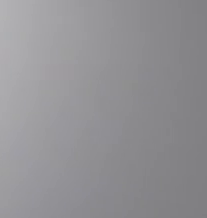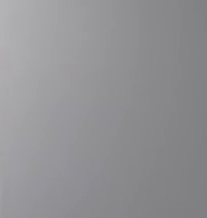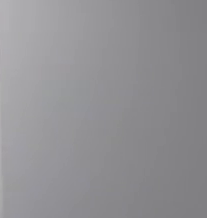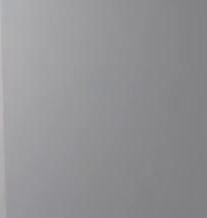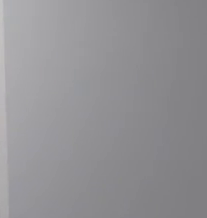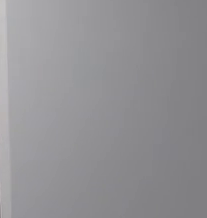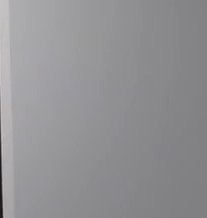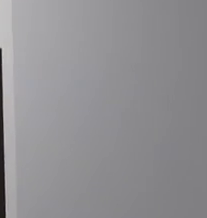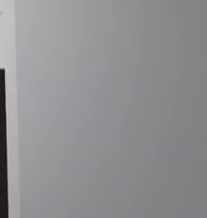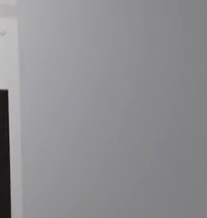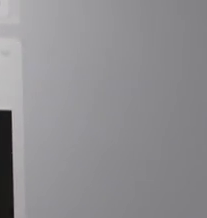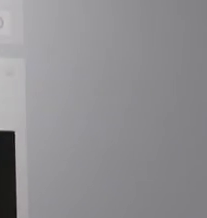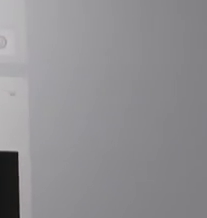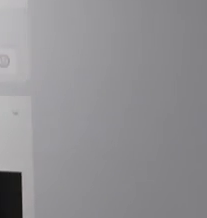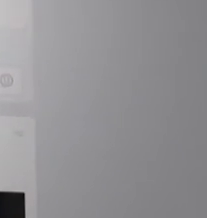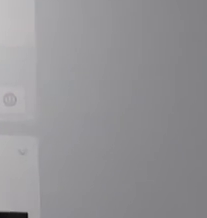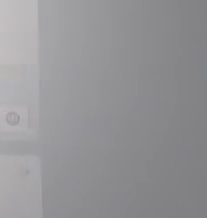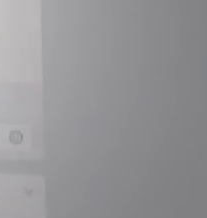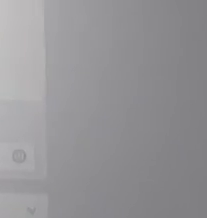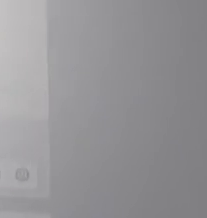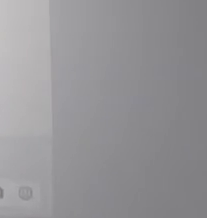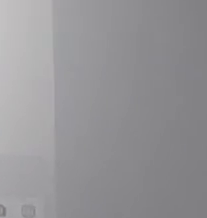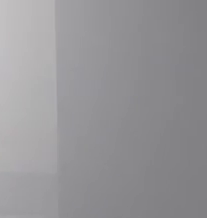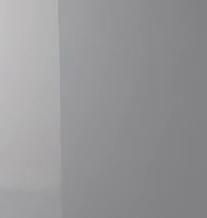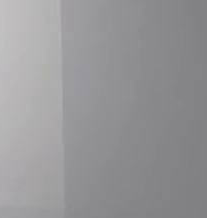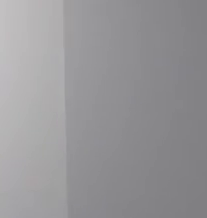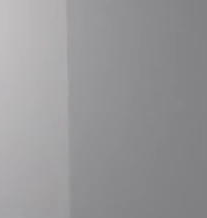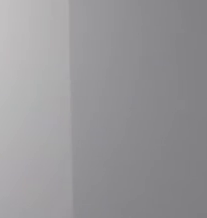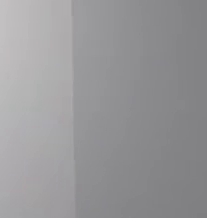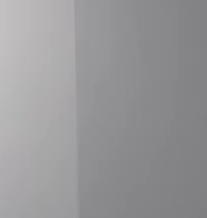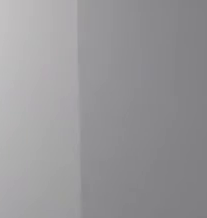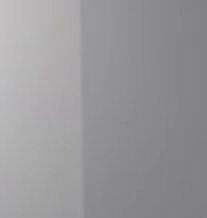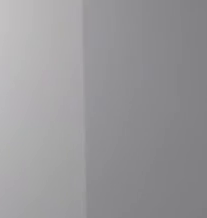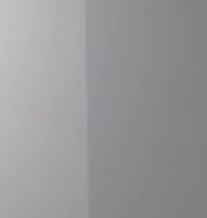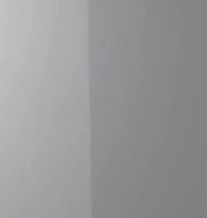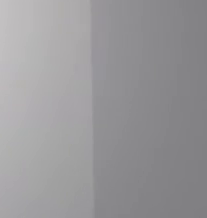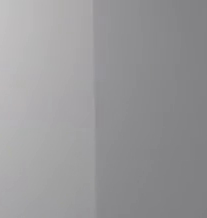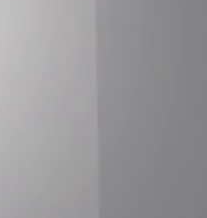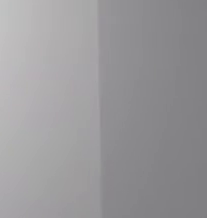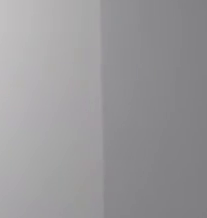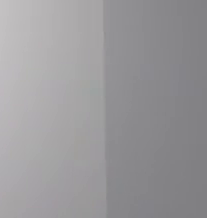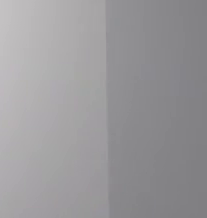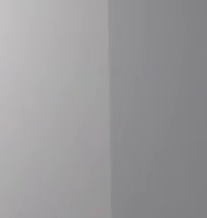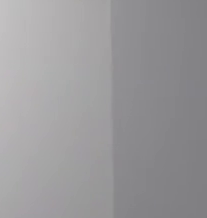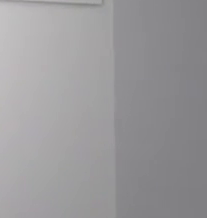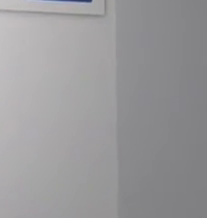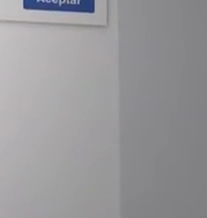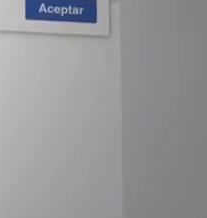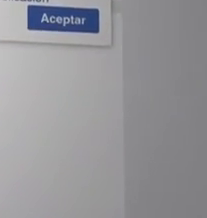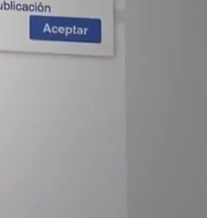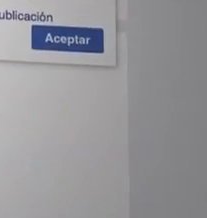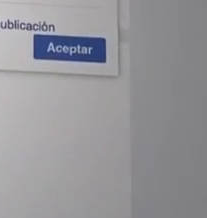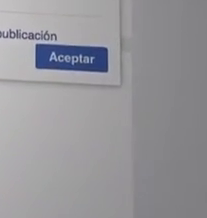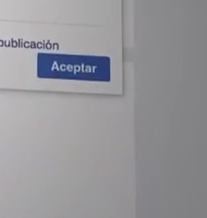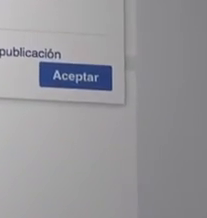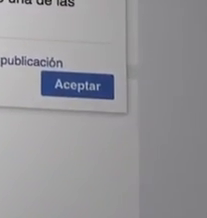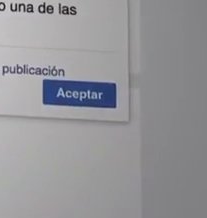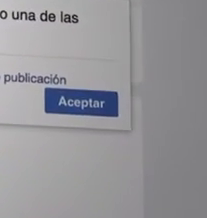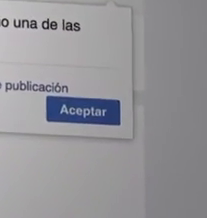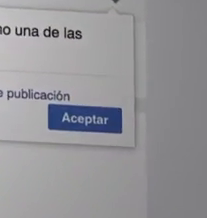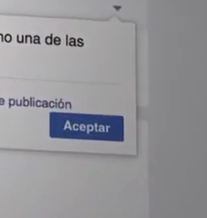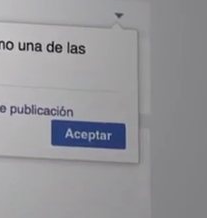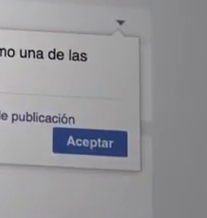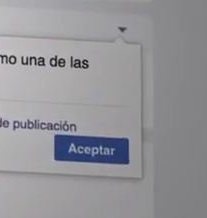Yo en el dolor y todo, mi hermana me dijo: vieras que vi una página de Guerreras y Guerreras de Ángeles. Y yo, en serio, me dice,